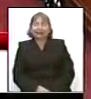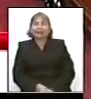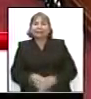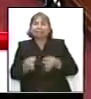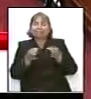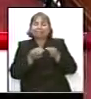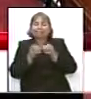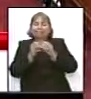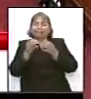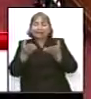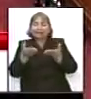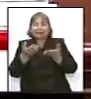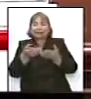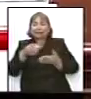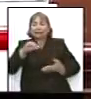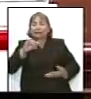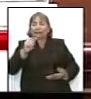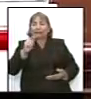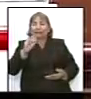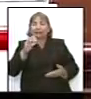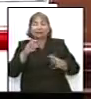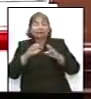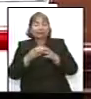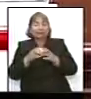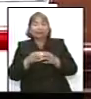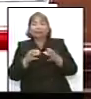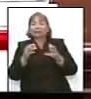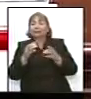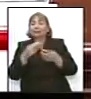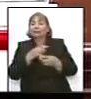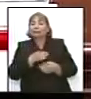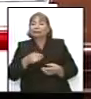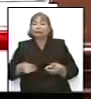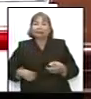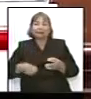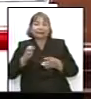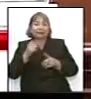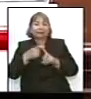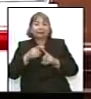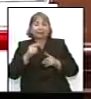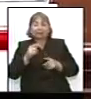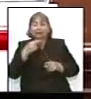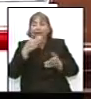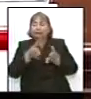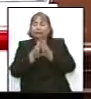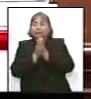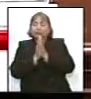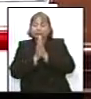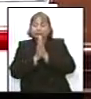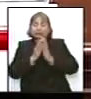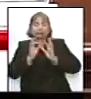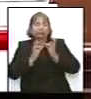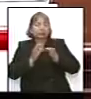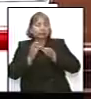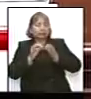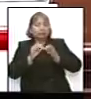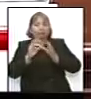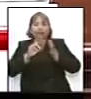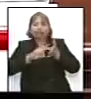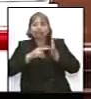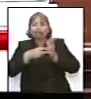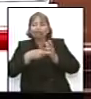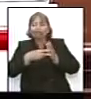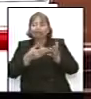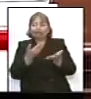Aclaración del congresista Guía Pianto, presidente de la Comisión de Comercio Exterior, mediante el cual solicita al Pleno del Congreso, vía aclaración, la rectificación de un